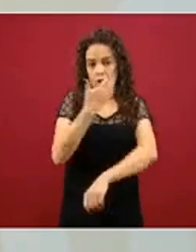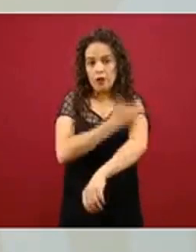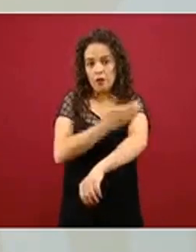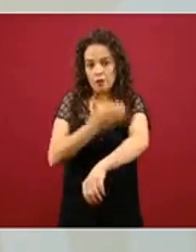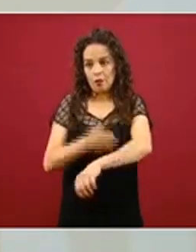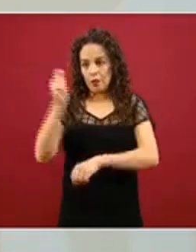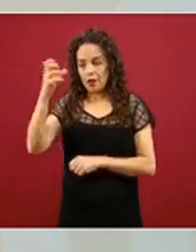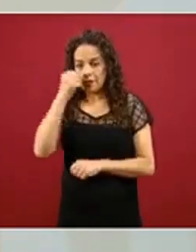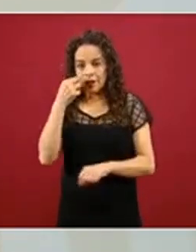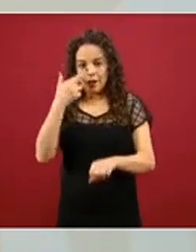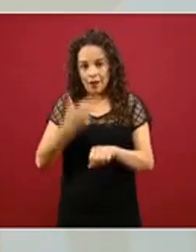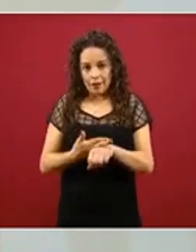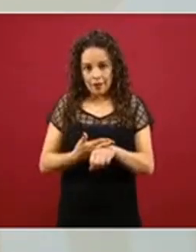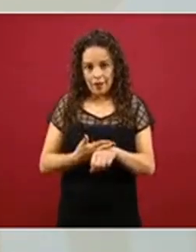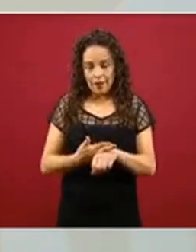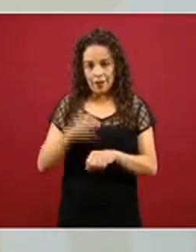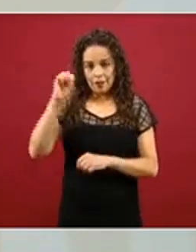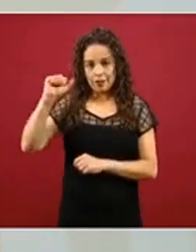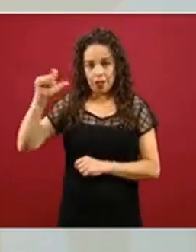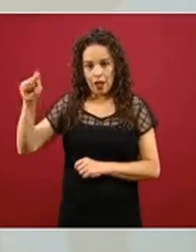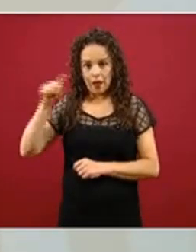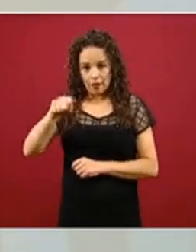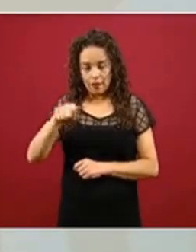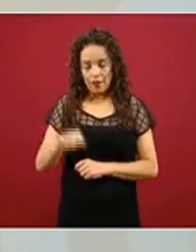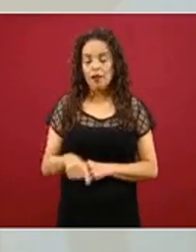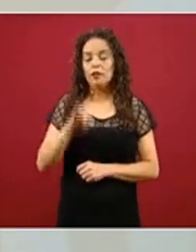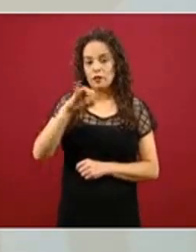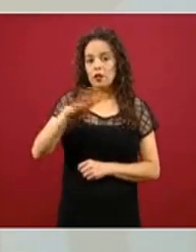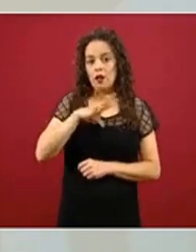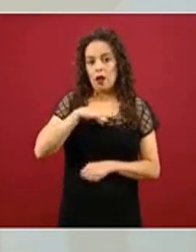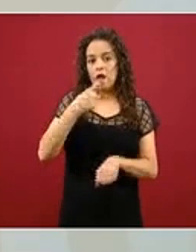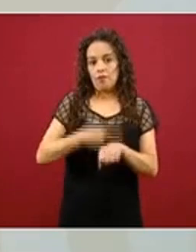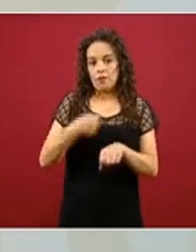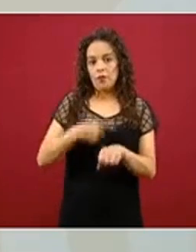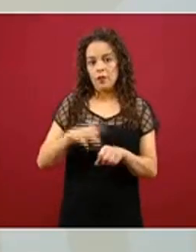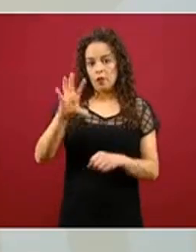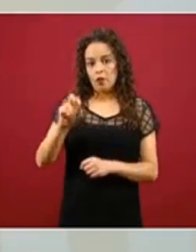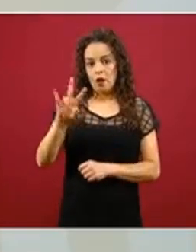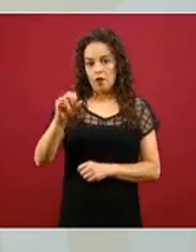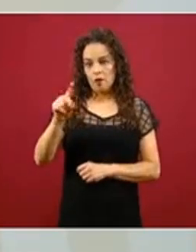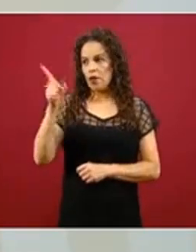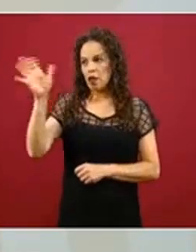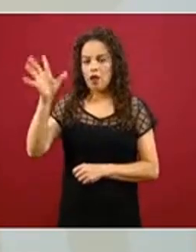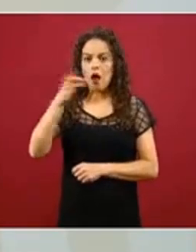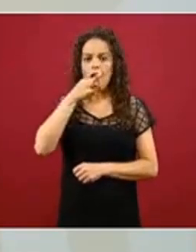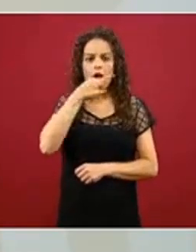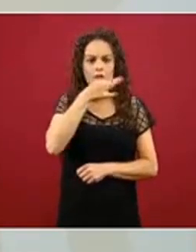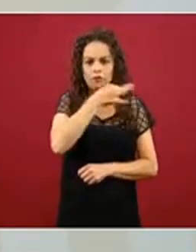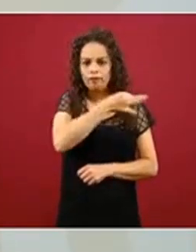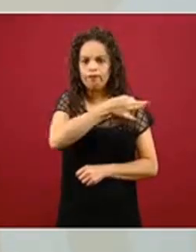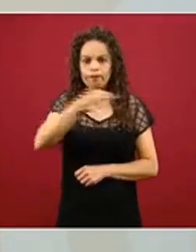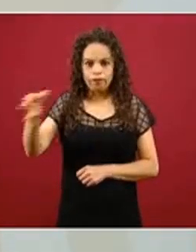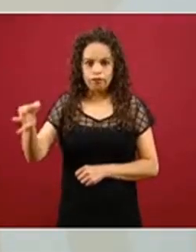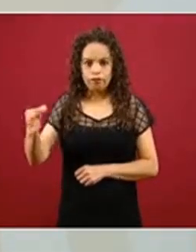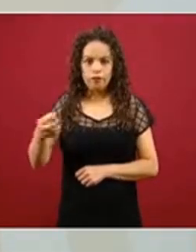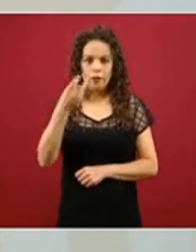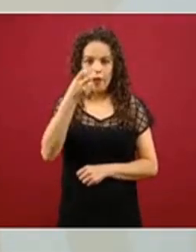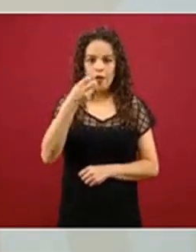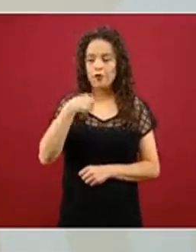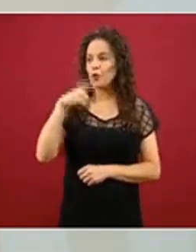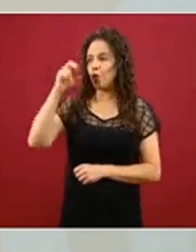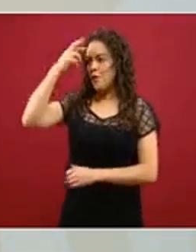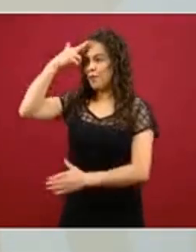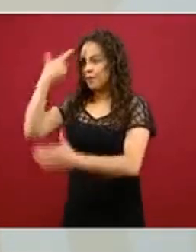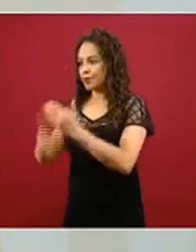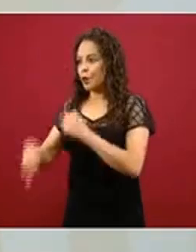Arturo Herrera Gutiérrez, tiene COVID, él ya lo hizo manifiesto, por lo tanto no estamos violentando su privacidad y